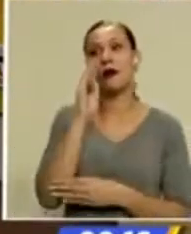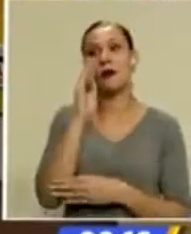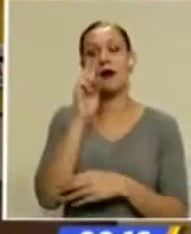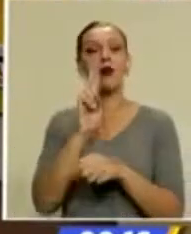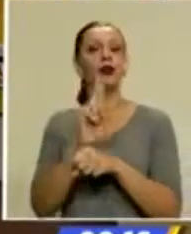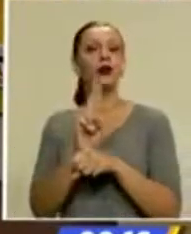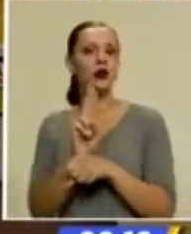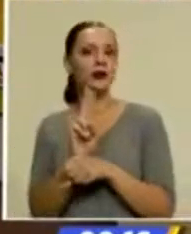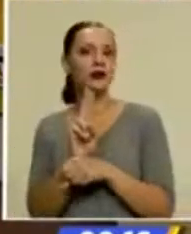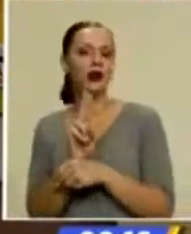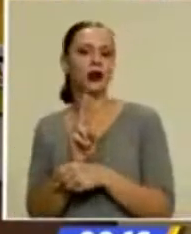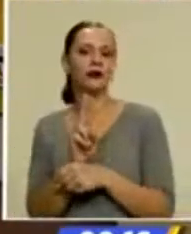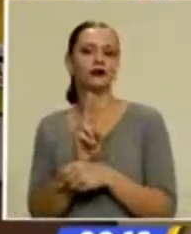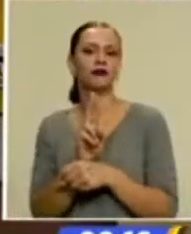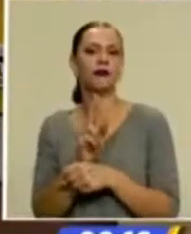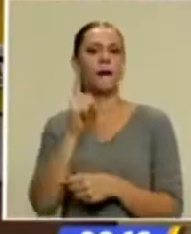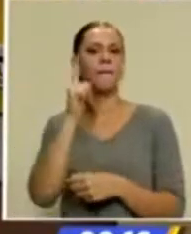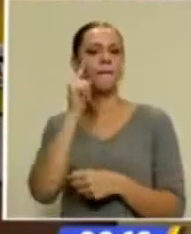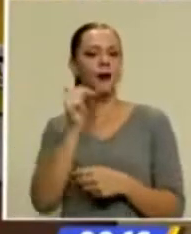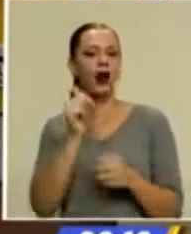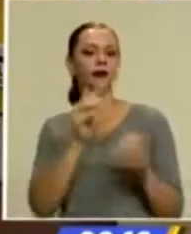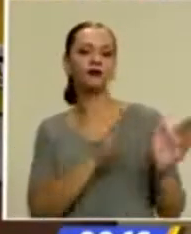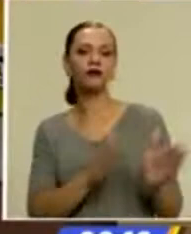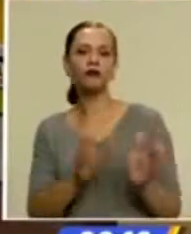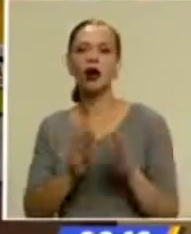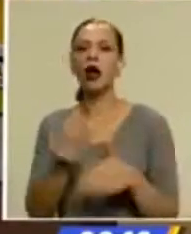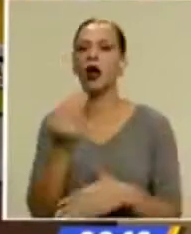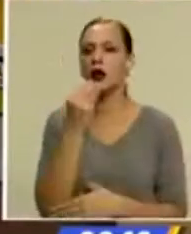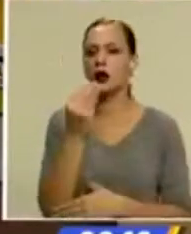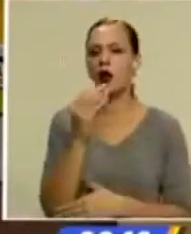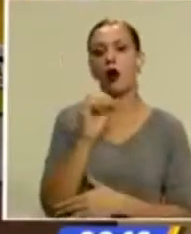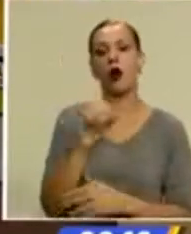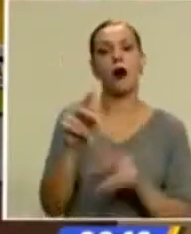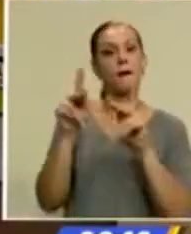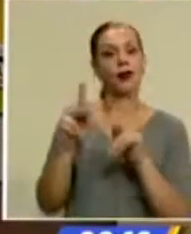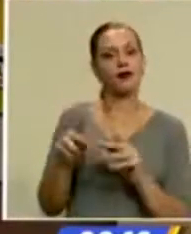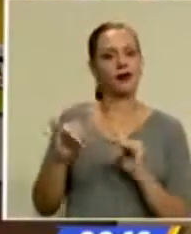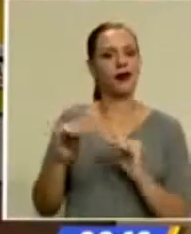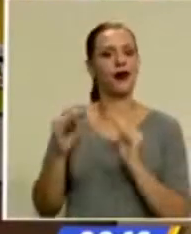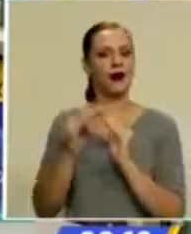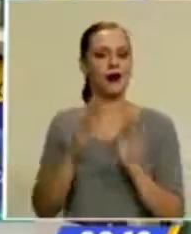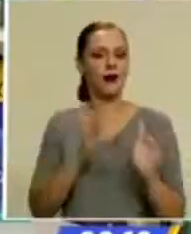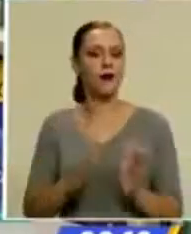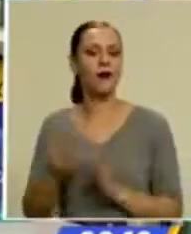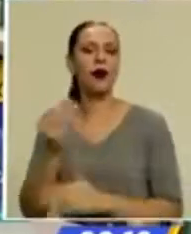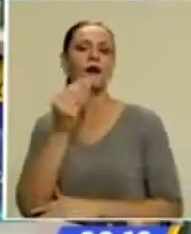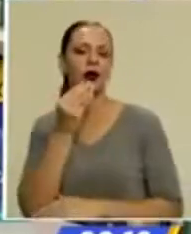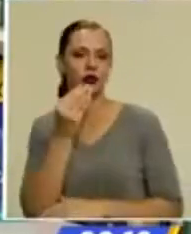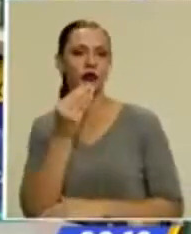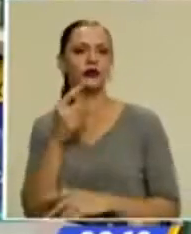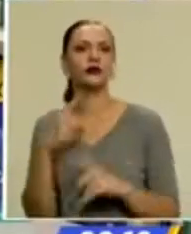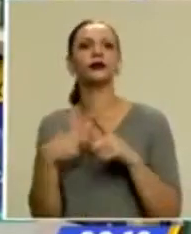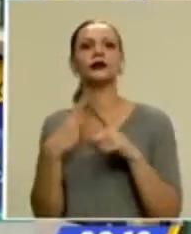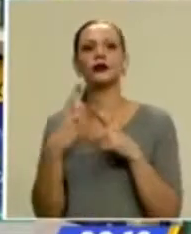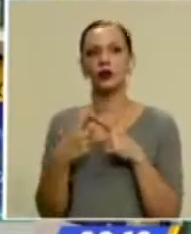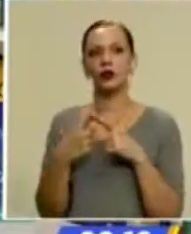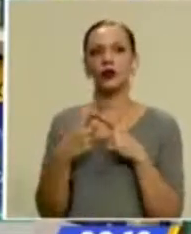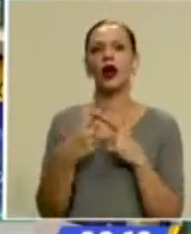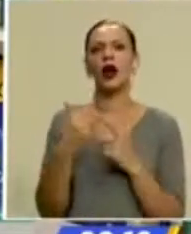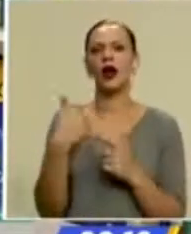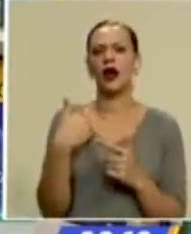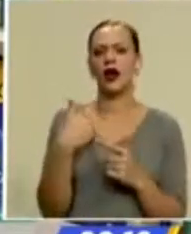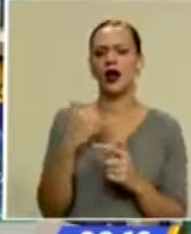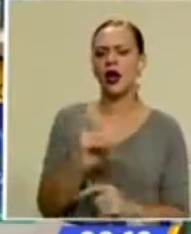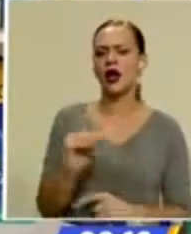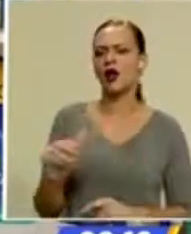utiliza para preparar alimentos o la persona que está en casa que prepara alimentos. Entonces, hay niños